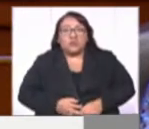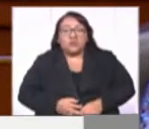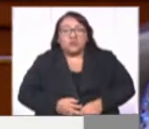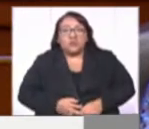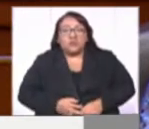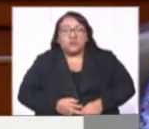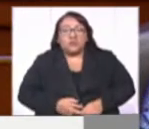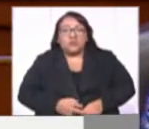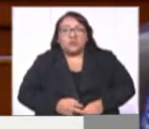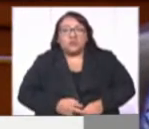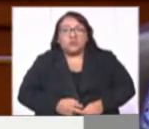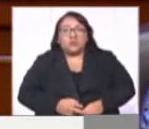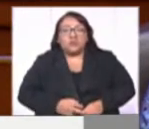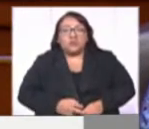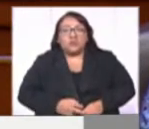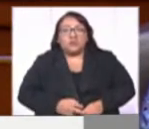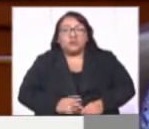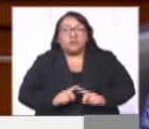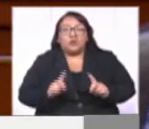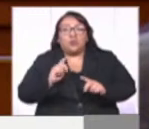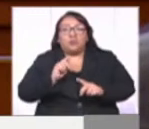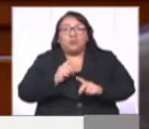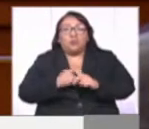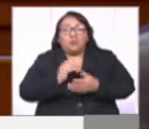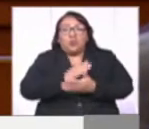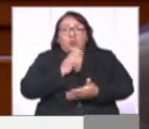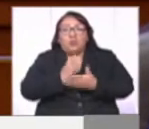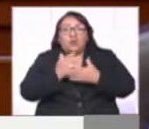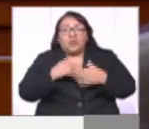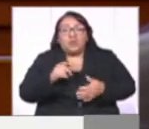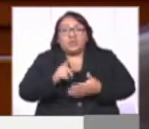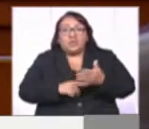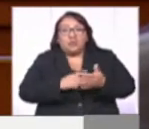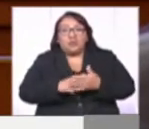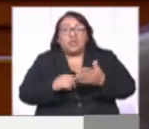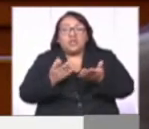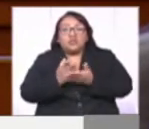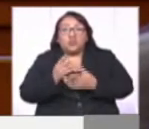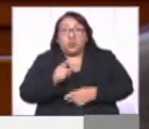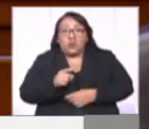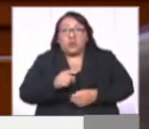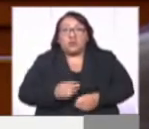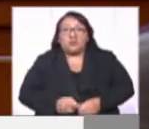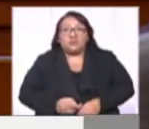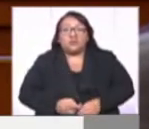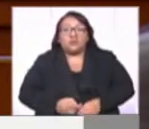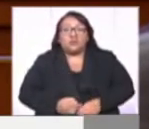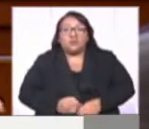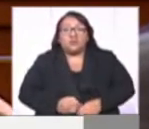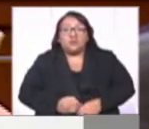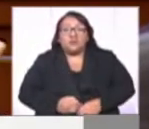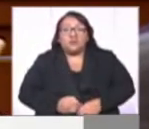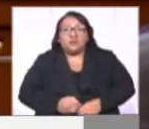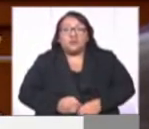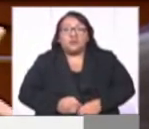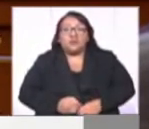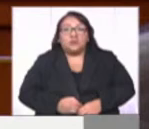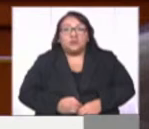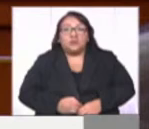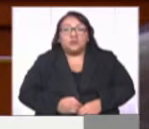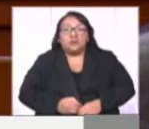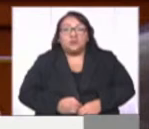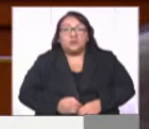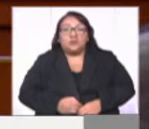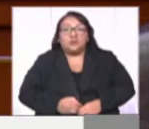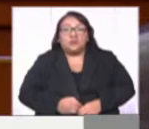que de la coyuntura misma que se eliminaron las escuelas en casi todo el territorio